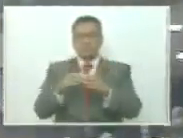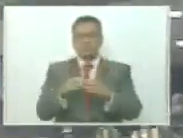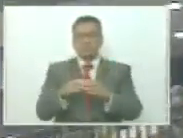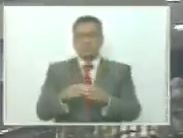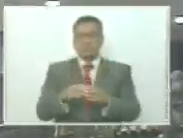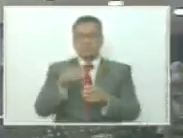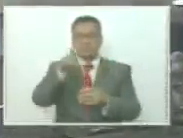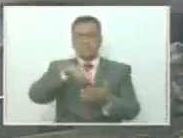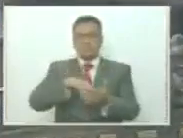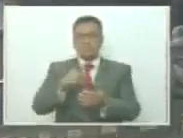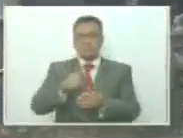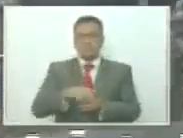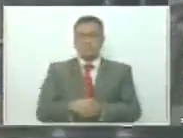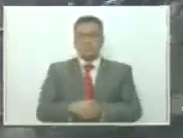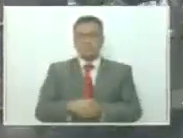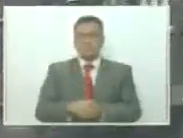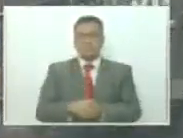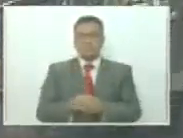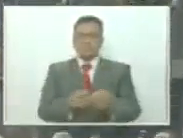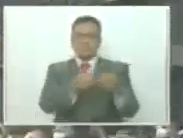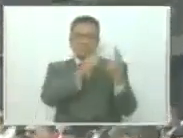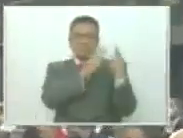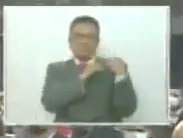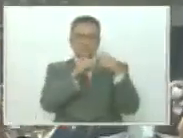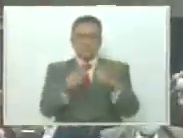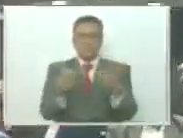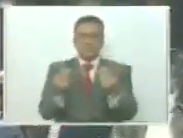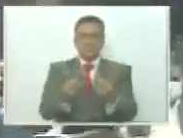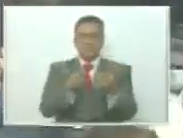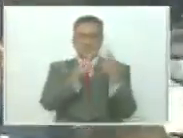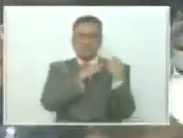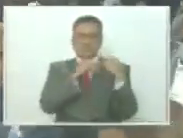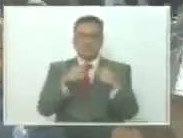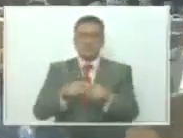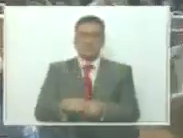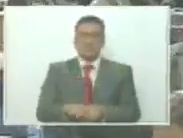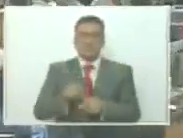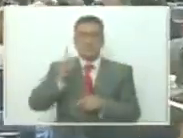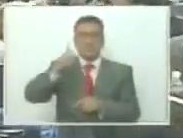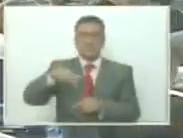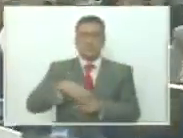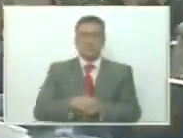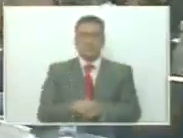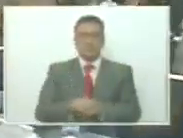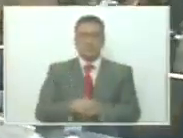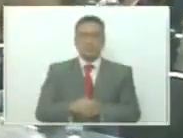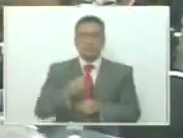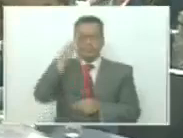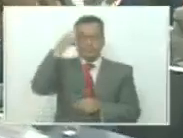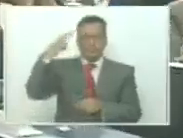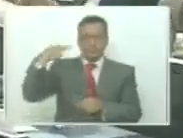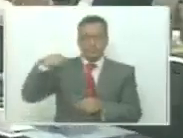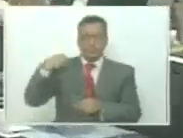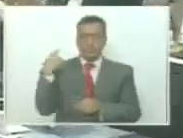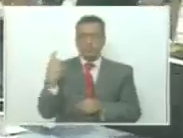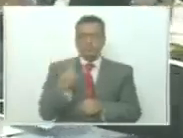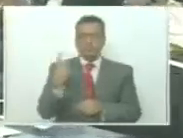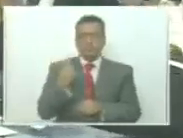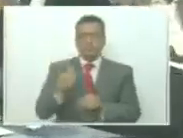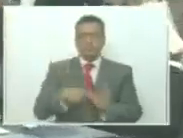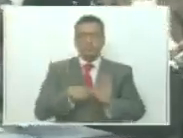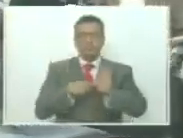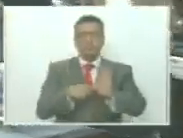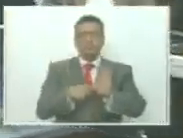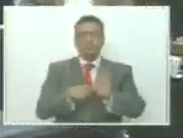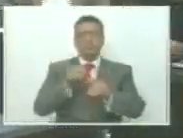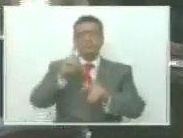1999 y 2010, quien va a asumir una gran responsabilidad. Pero además es un honor no solamente